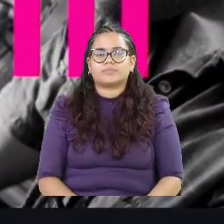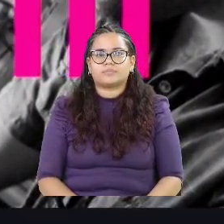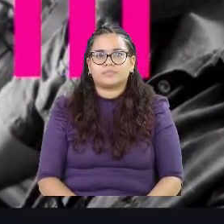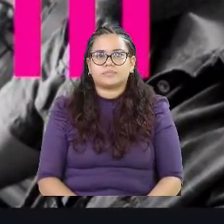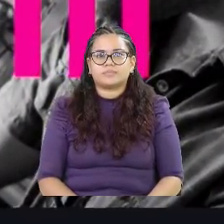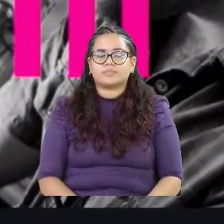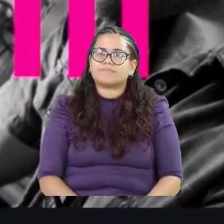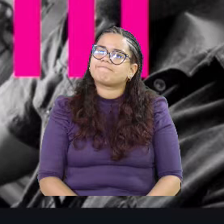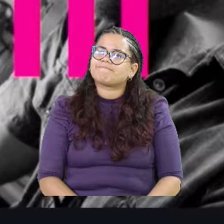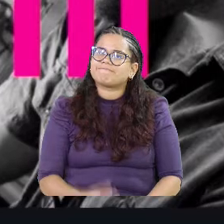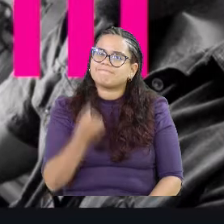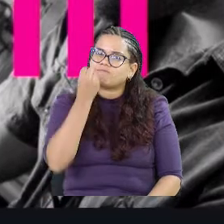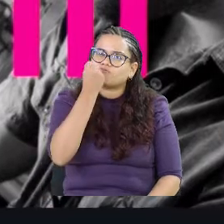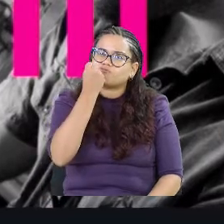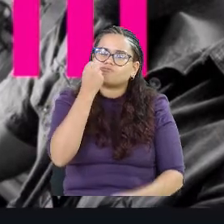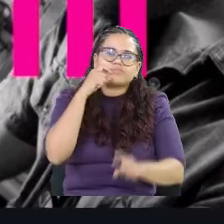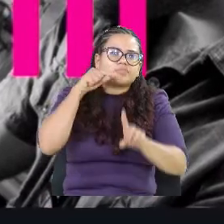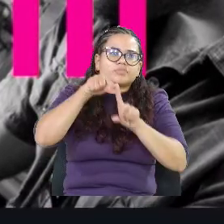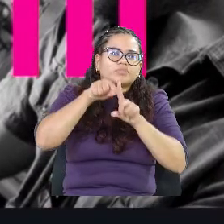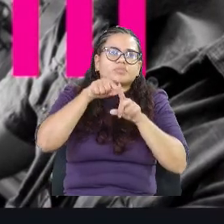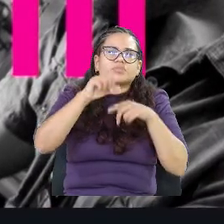nuestro fuerte principal es